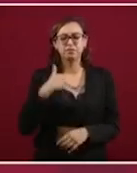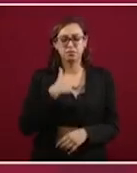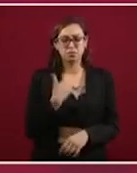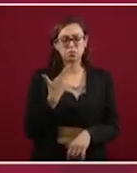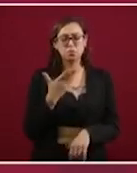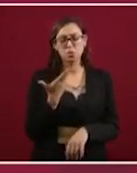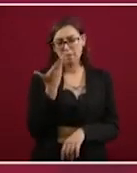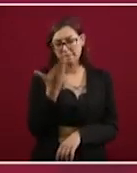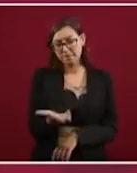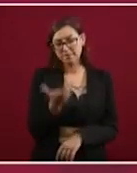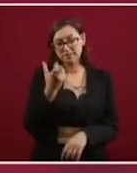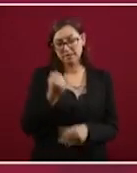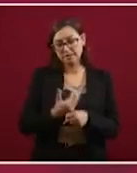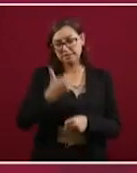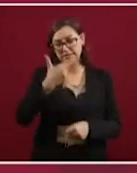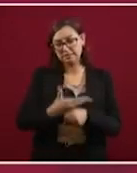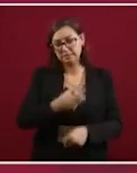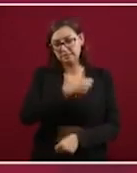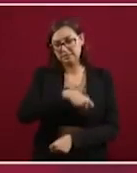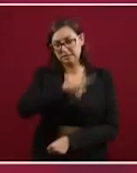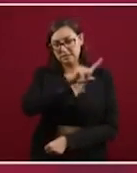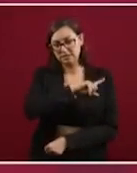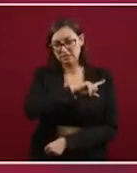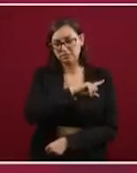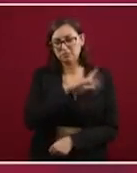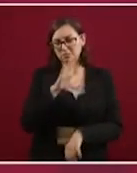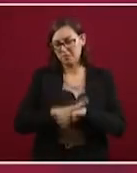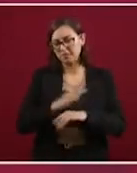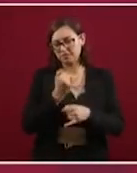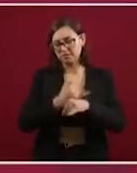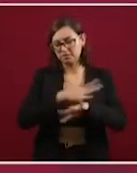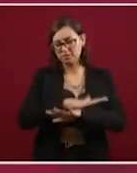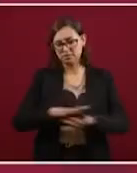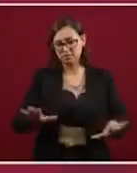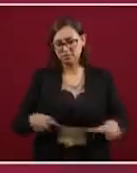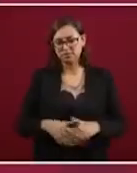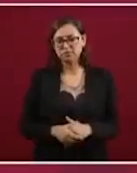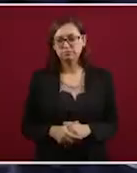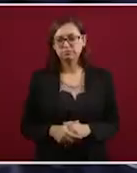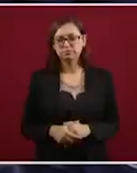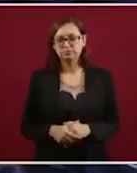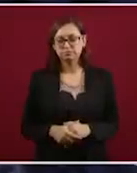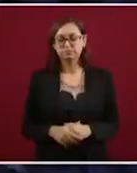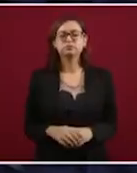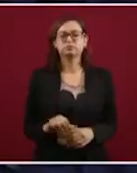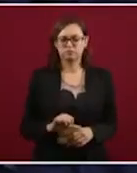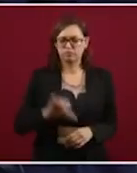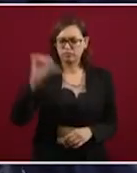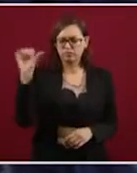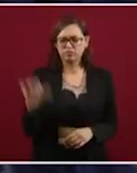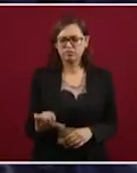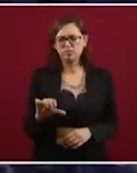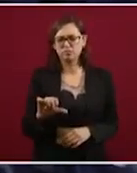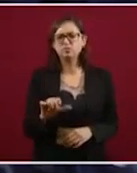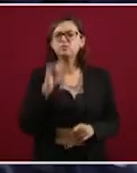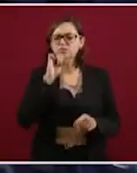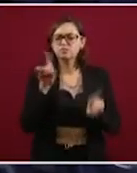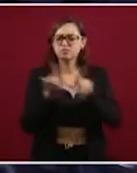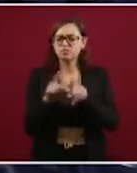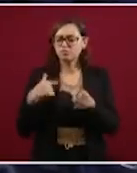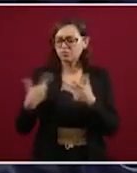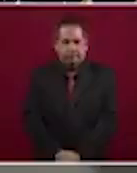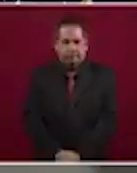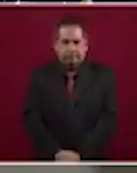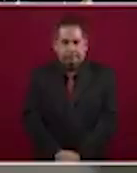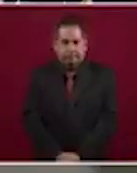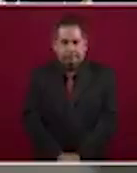En conferencia matutina, el presidente Andrés Manuel López Obrador consideró que ayer fue un buen día porque el Senado aprobó la consulta para la revocación de